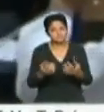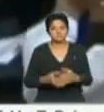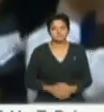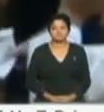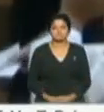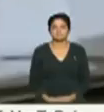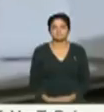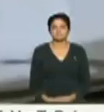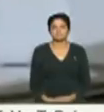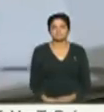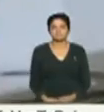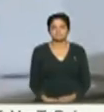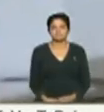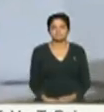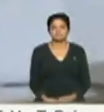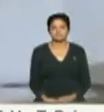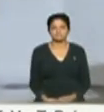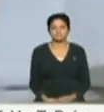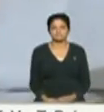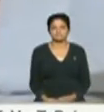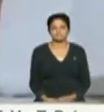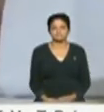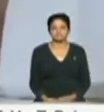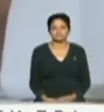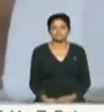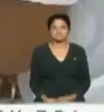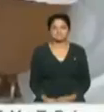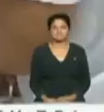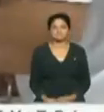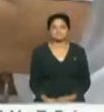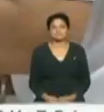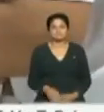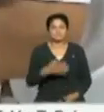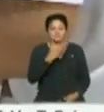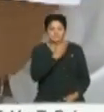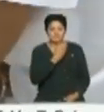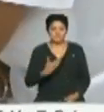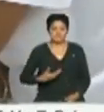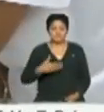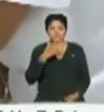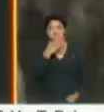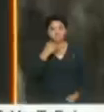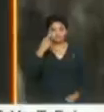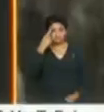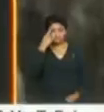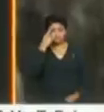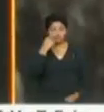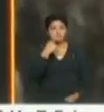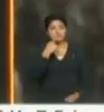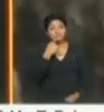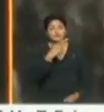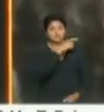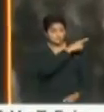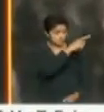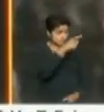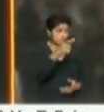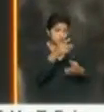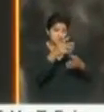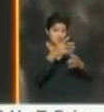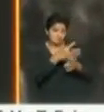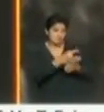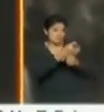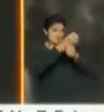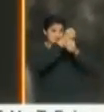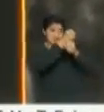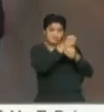del seguro privado hasta el monto contratado. Ante esto, el primer mandatario añadió que para ser rentables, las empresas de